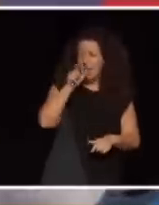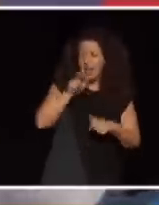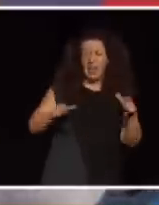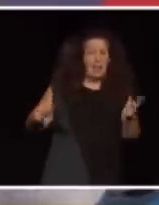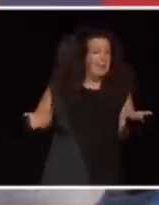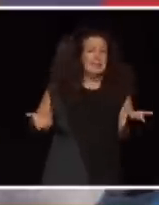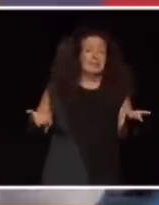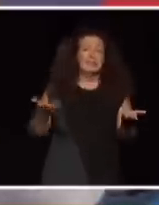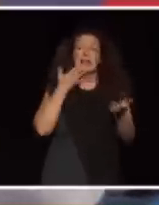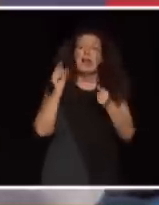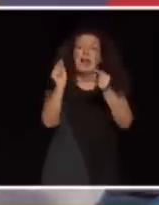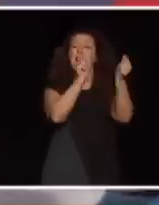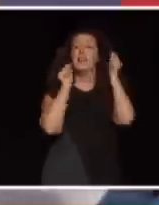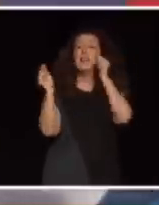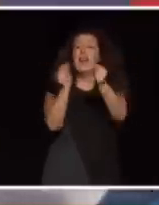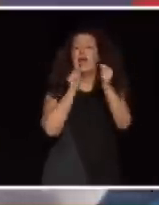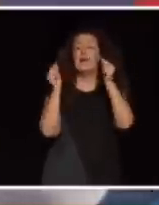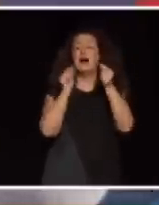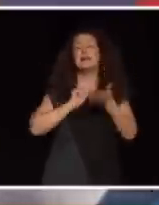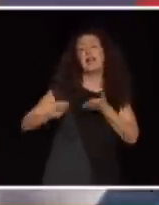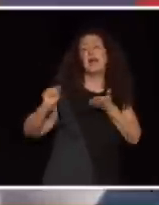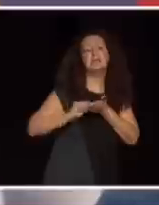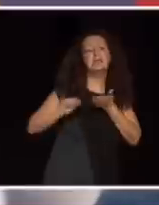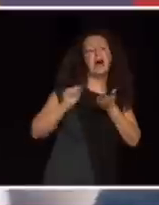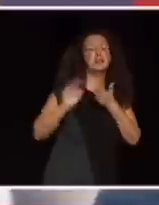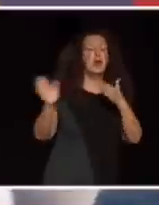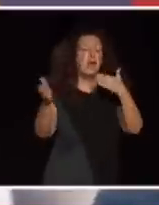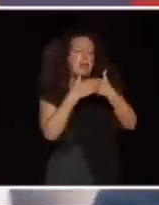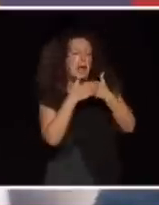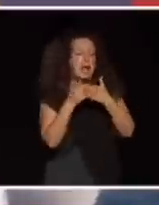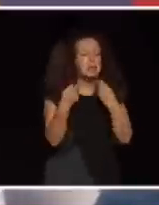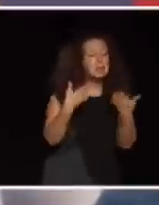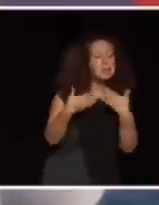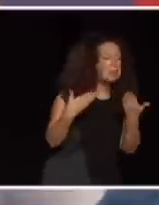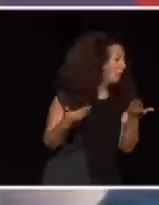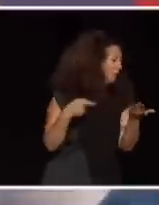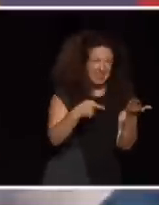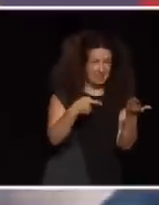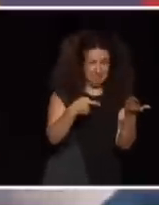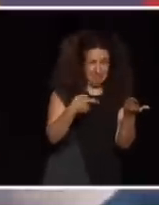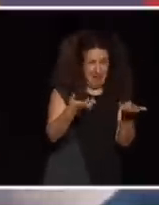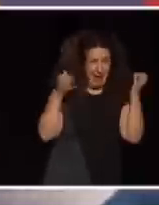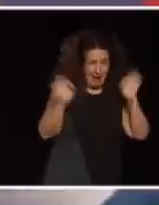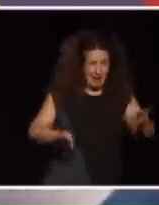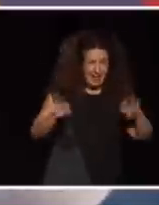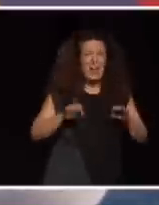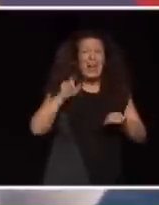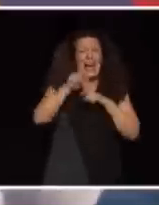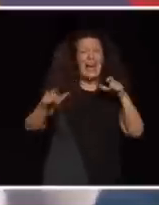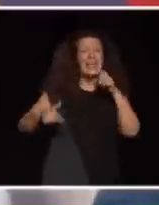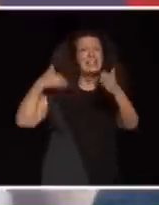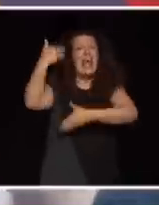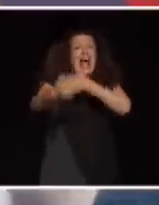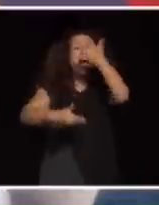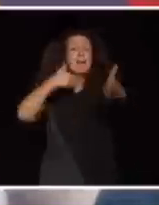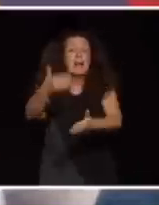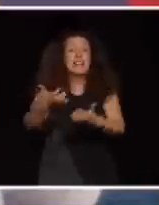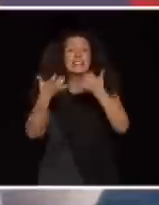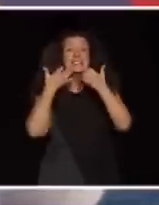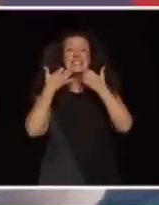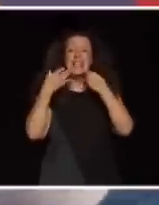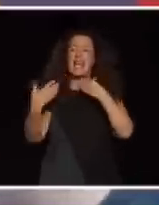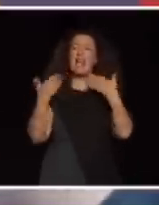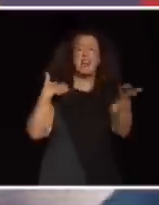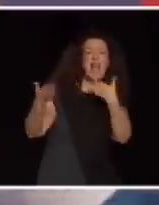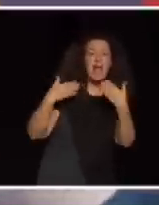cuando los debates se dan en despachos cerrados a cal y canto, y que la gente avanza mucho cuando esos debates se dan en